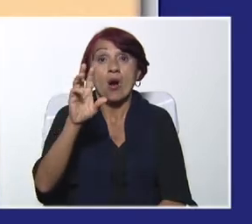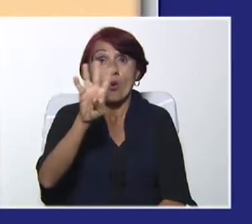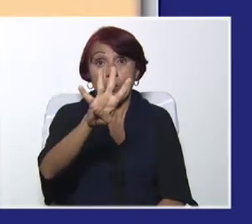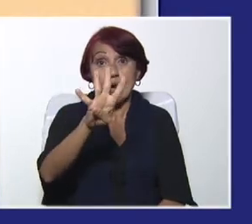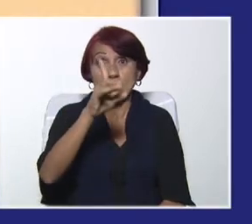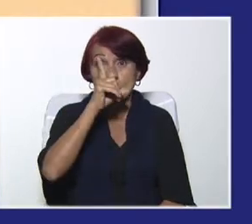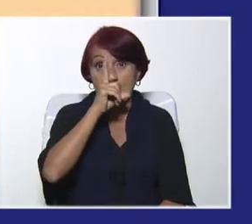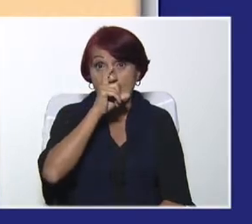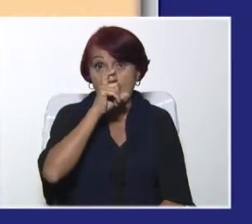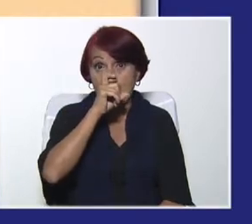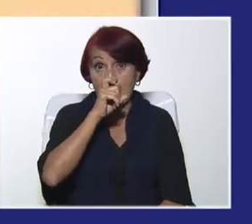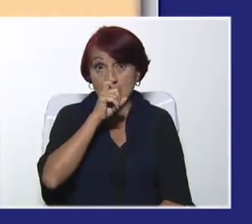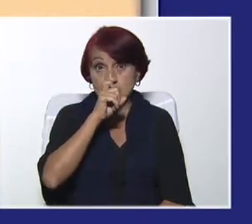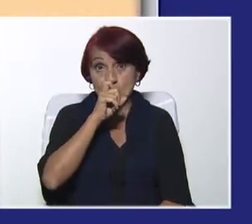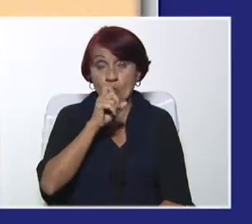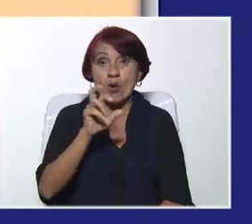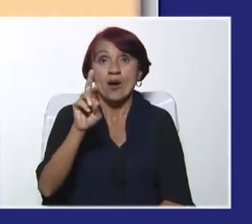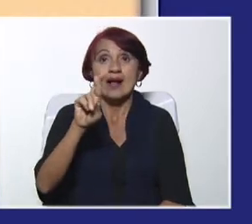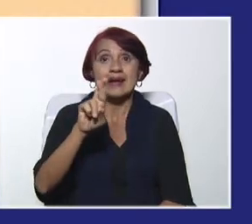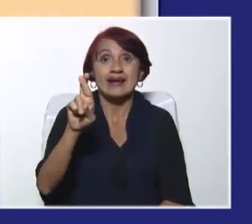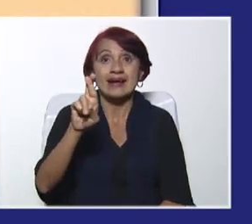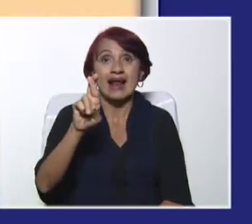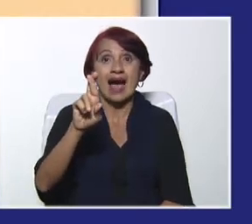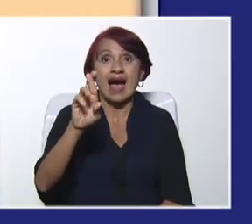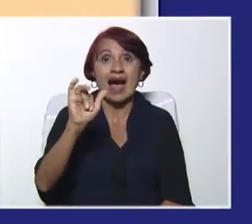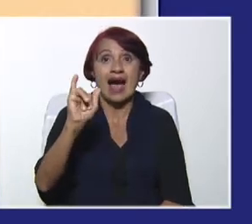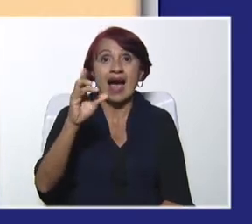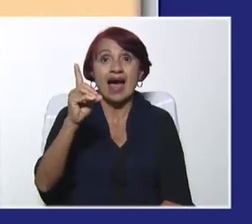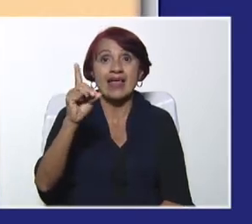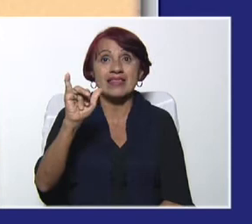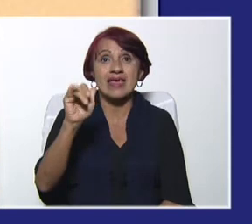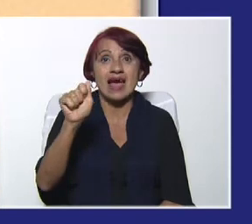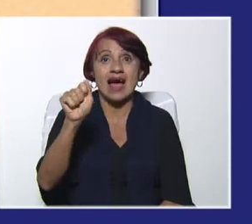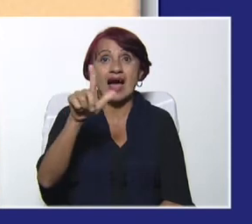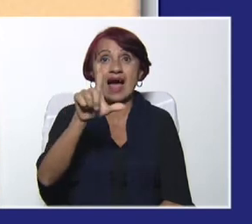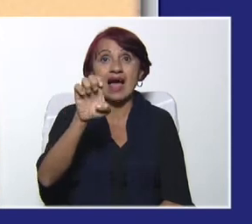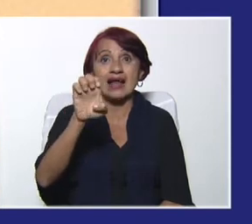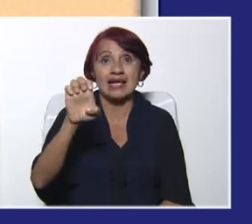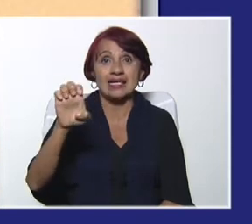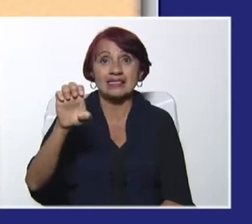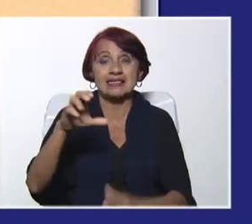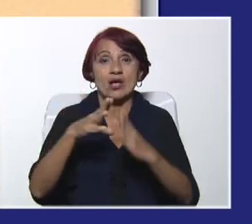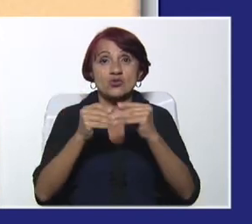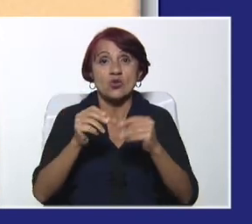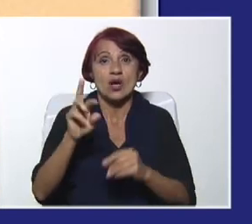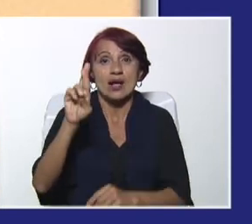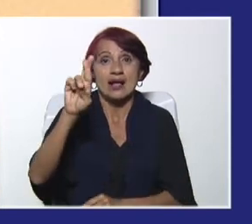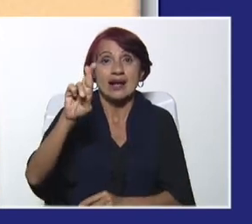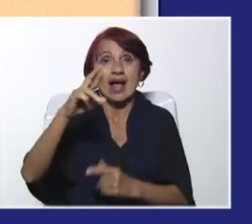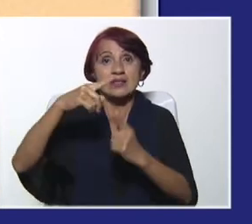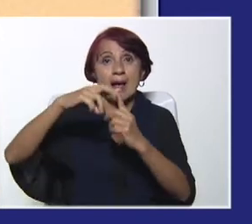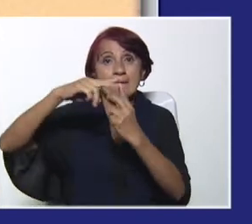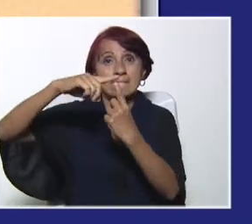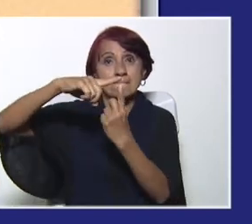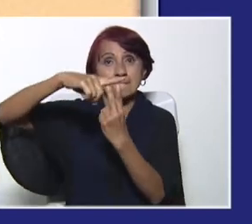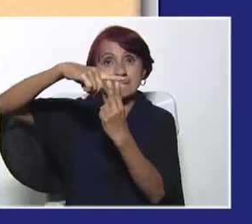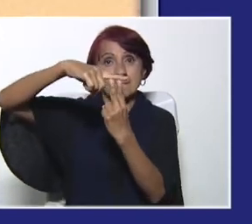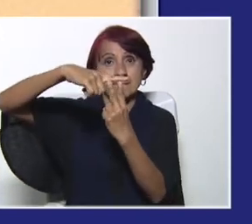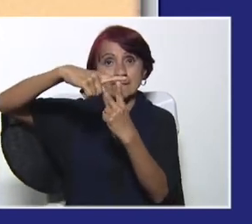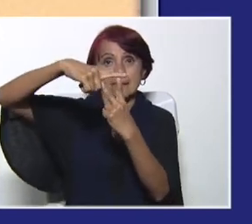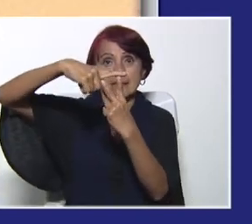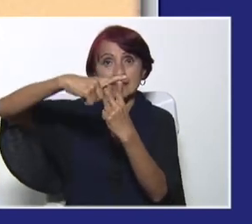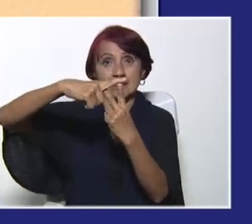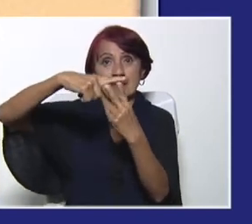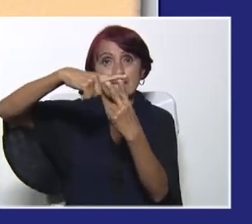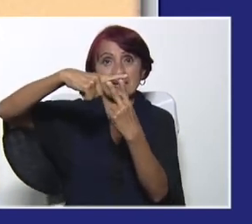los radianes. Los radianes son uno de los dos tipos con que podemos manipular la circunferencia.